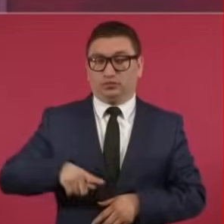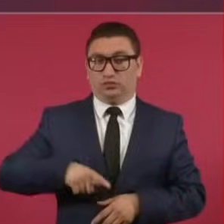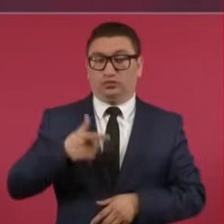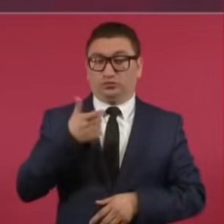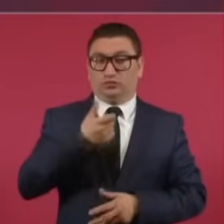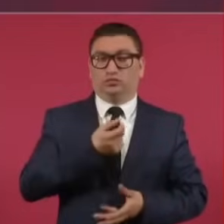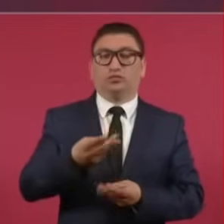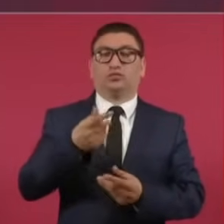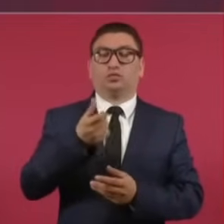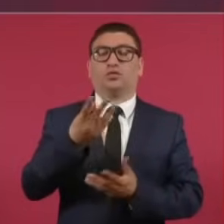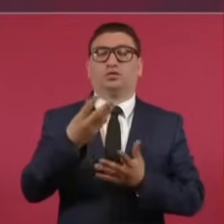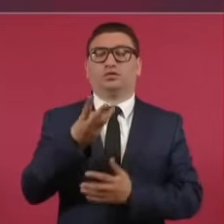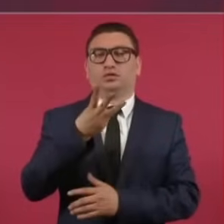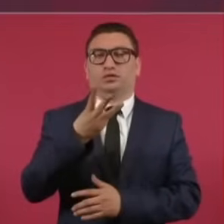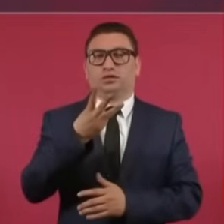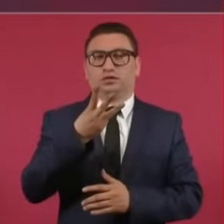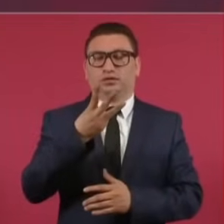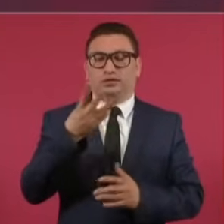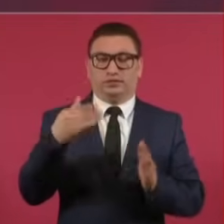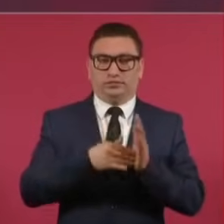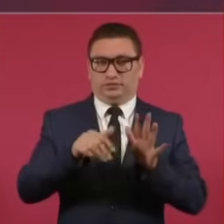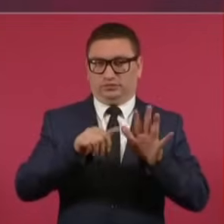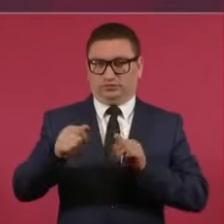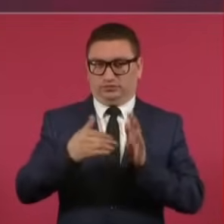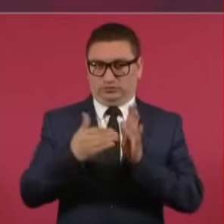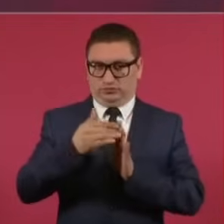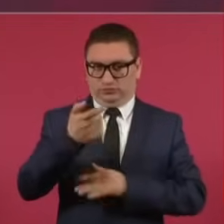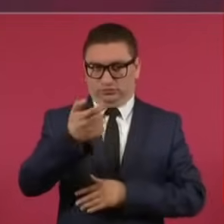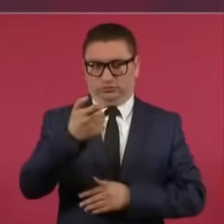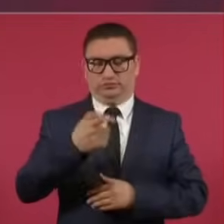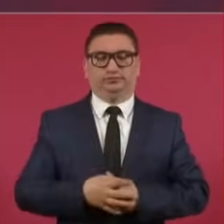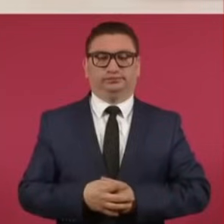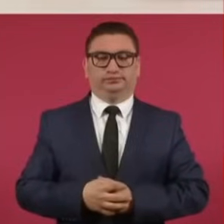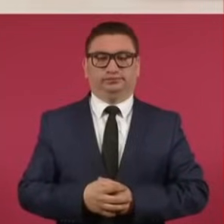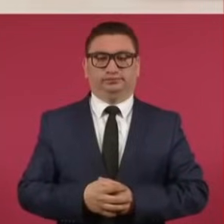eran 3.600 millones de pesos.